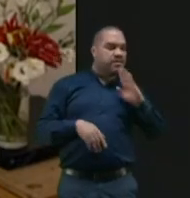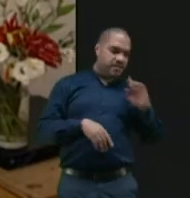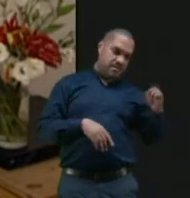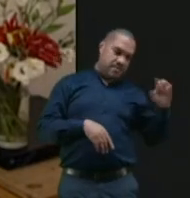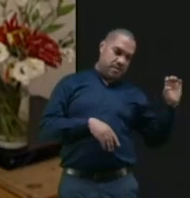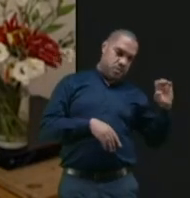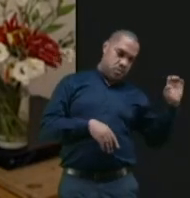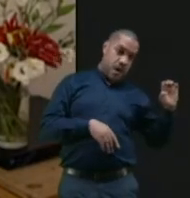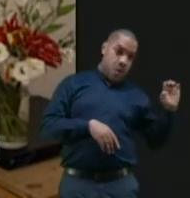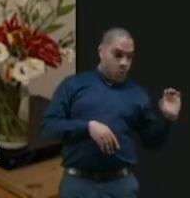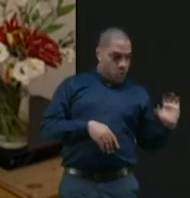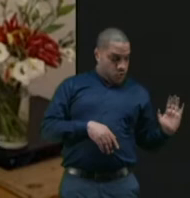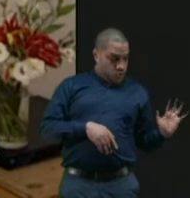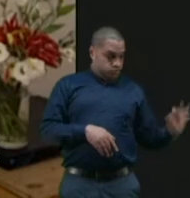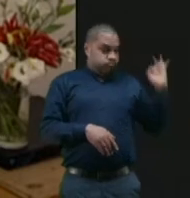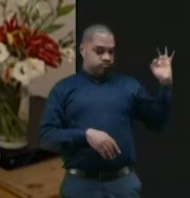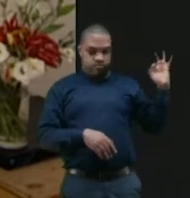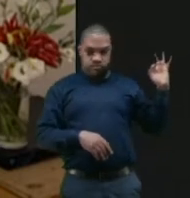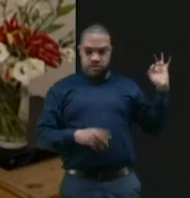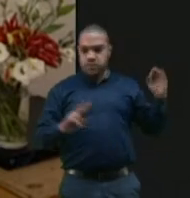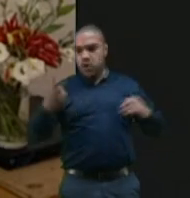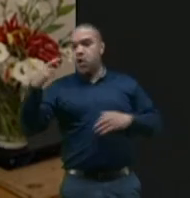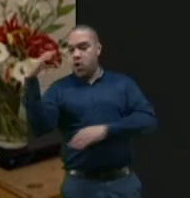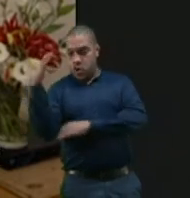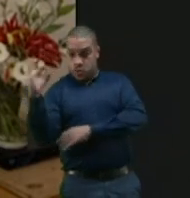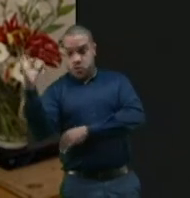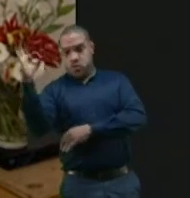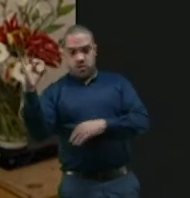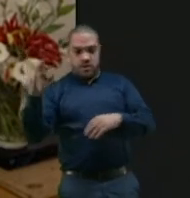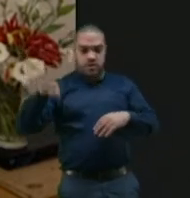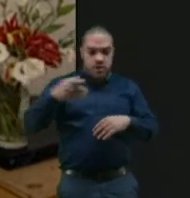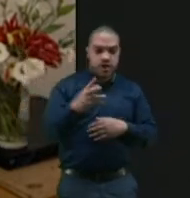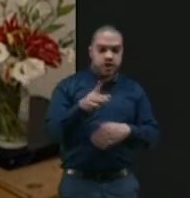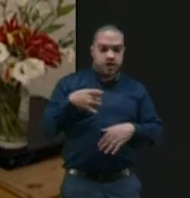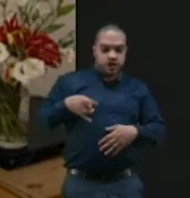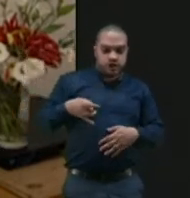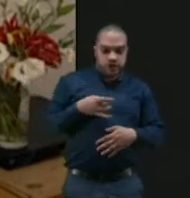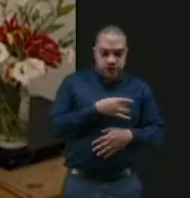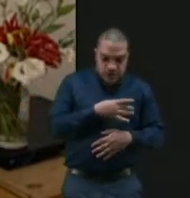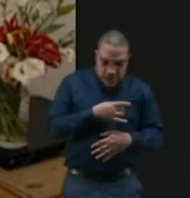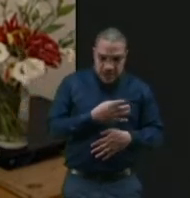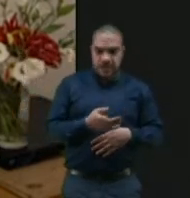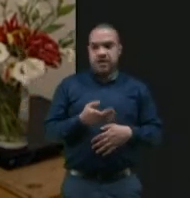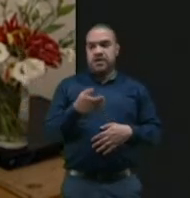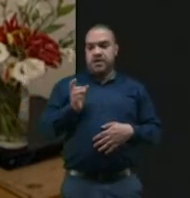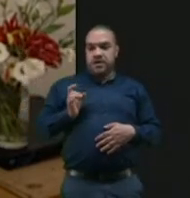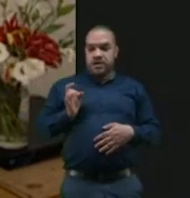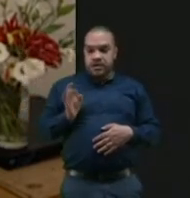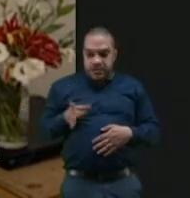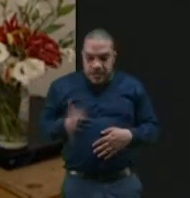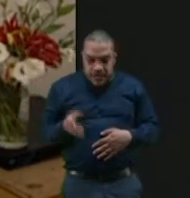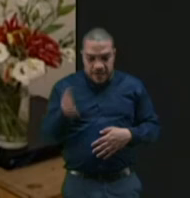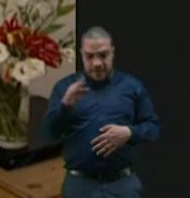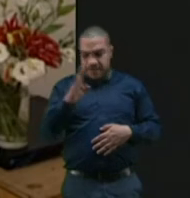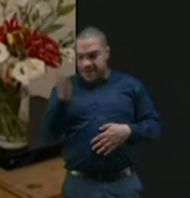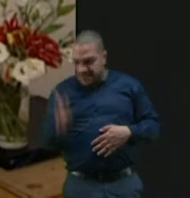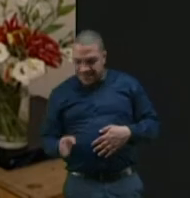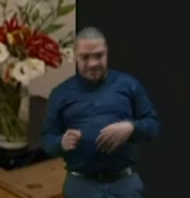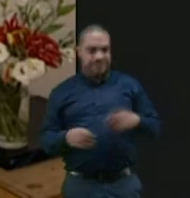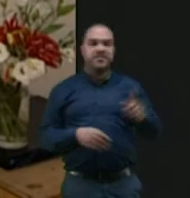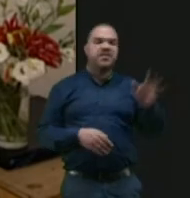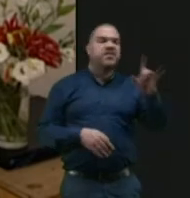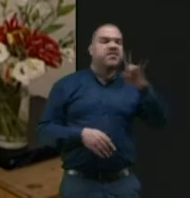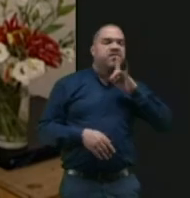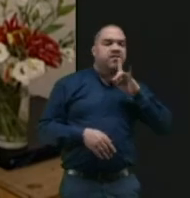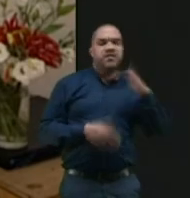bueno. Luego Chile, Brasil y etcétera. En Estados Unidos fue Los Ángeles primero, y luego San Francisco, y